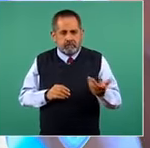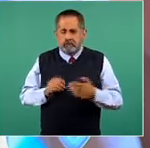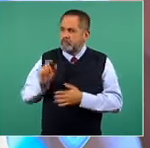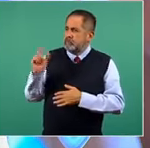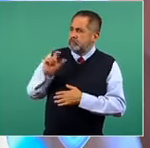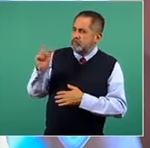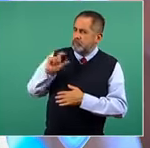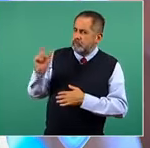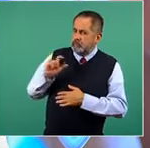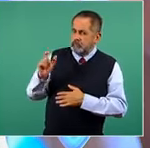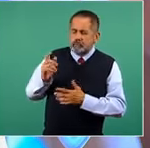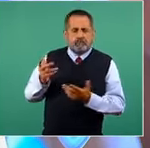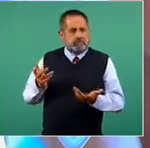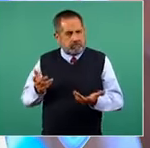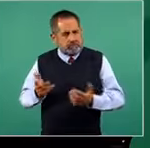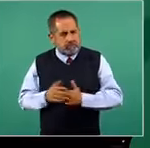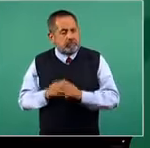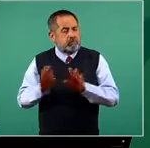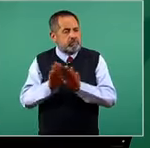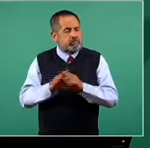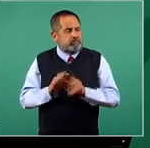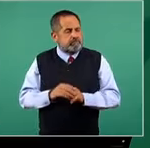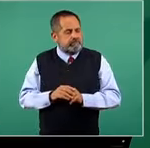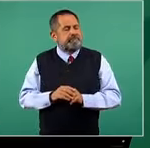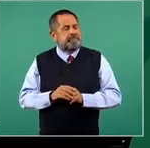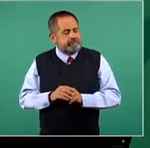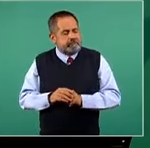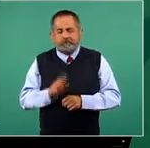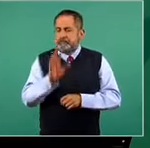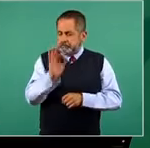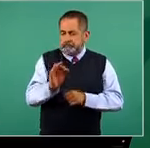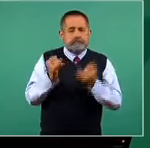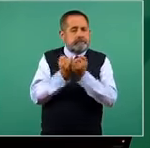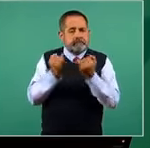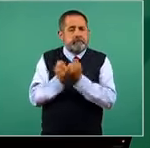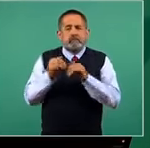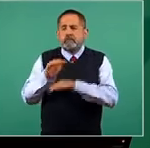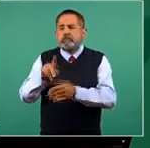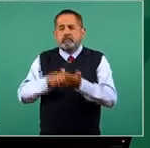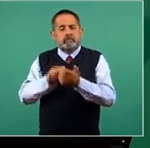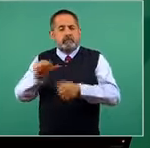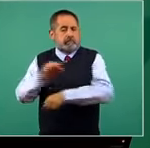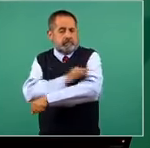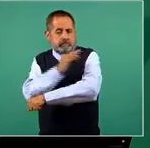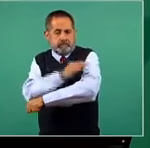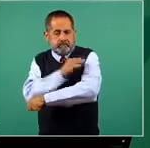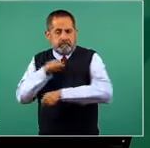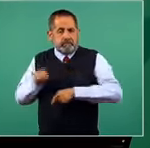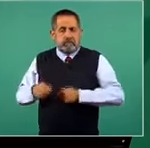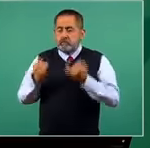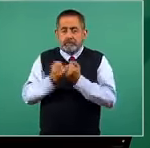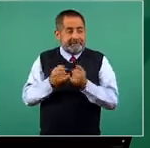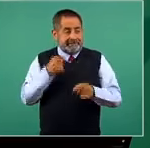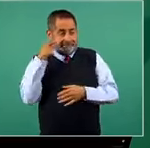llegarán? Como se vio con el caso del programa de vacunación, nuestra prioridad es empezar por